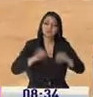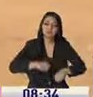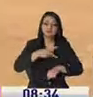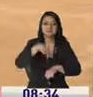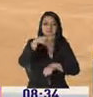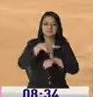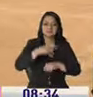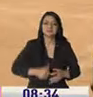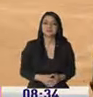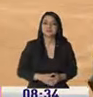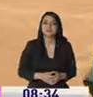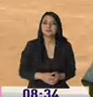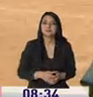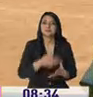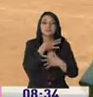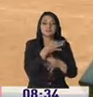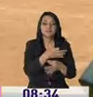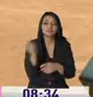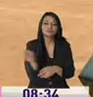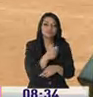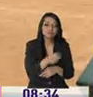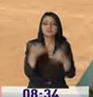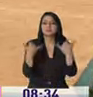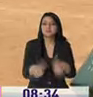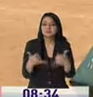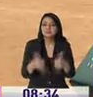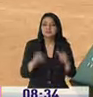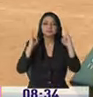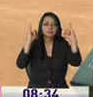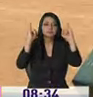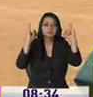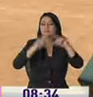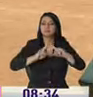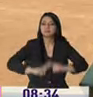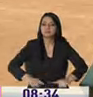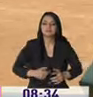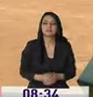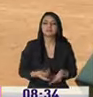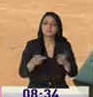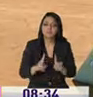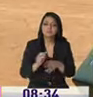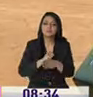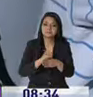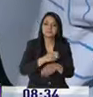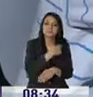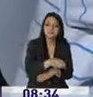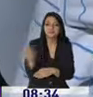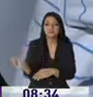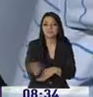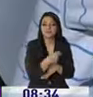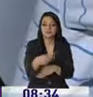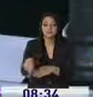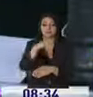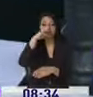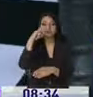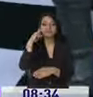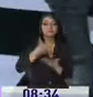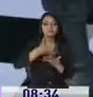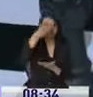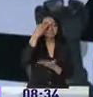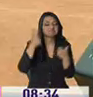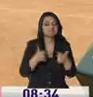Me ha gustado que nos hacen jugar, nos hacen recrearnos y nos hacen practicar tenis. Ellos aseguran que han aprendido